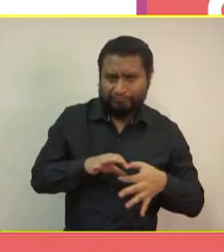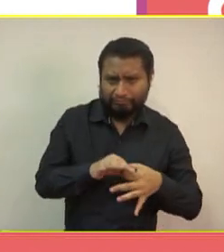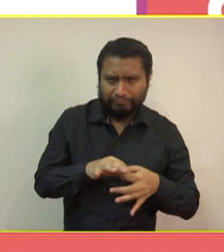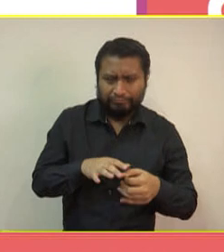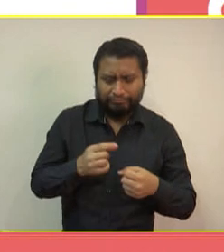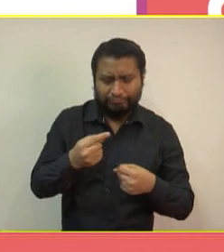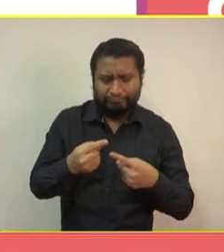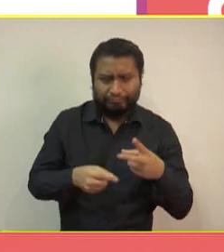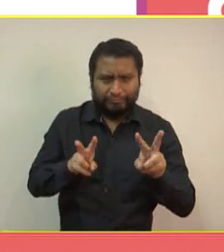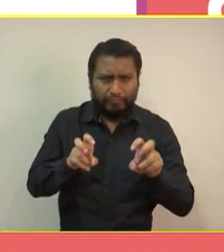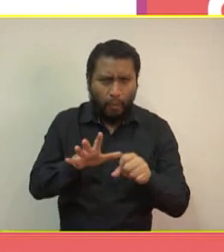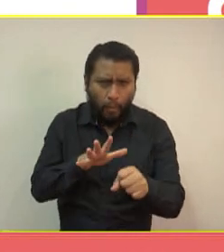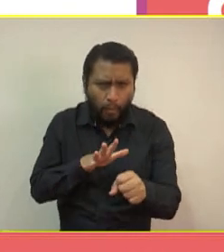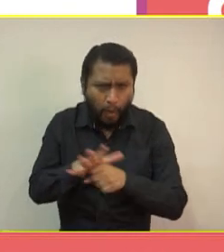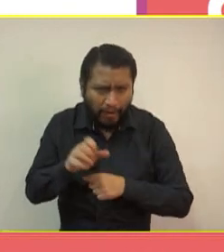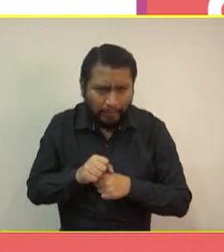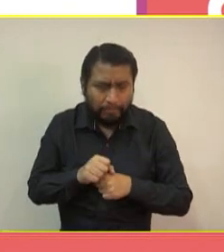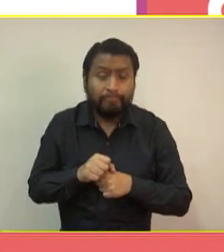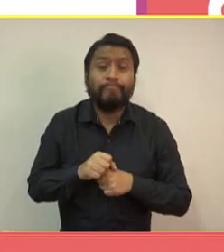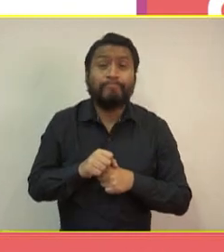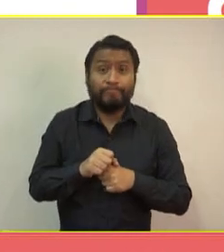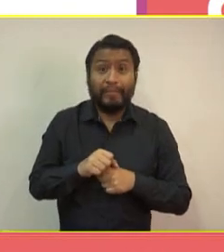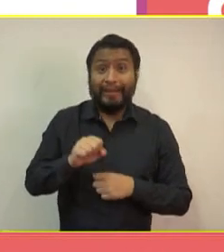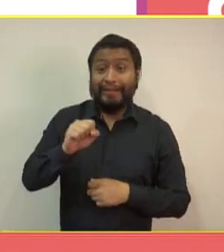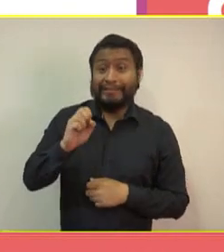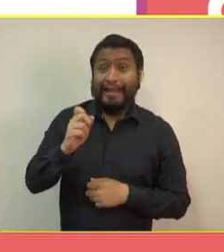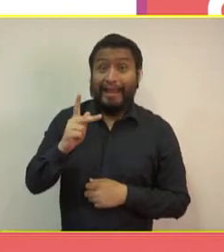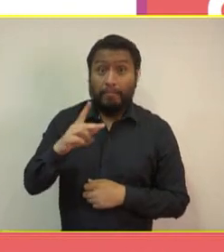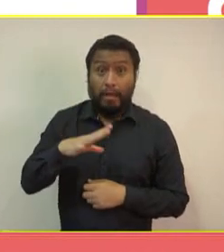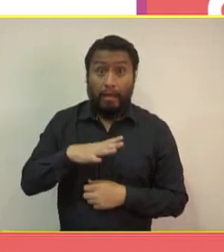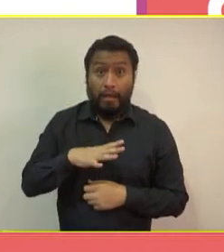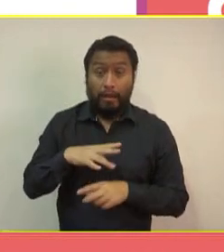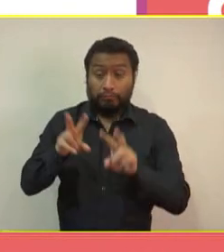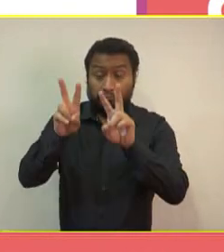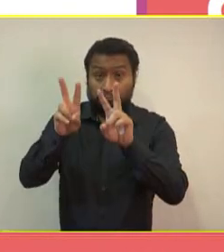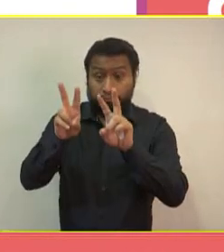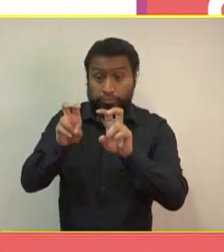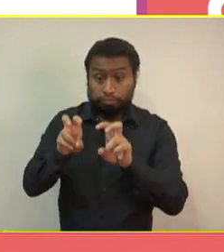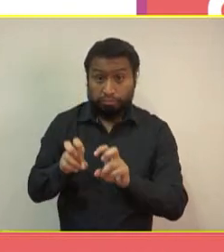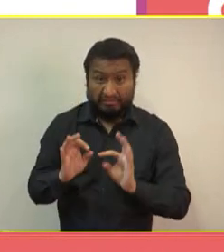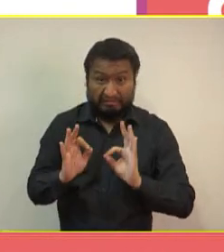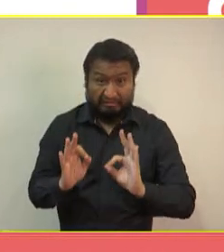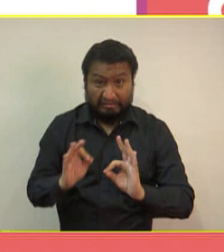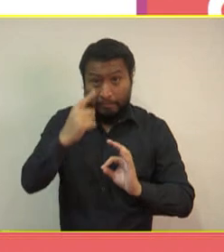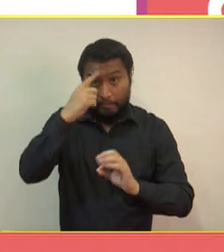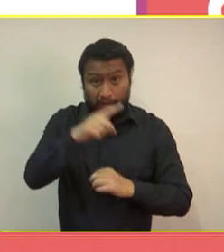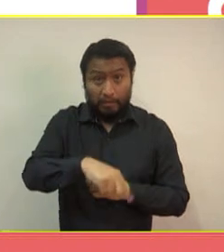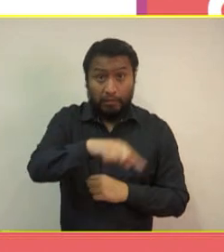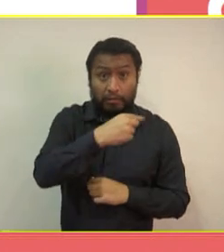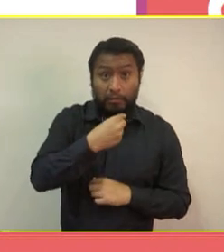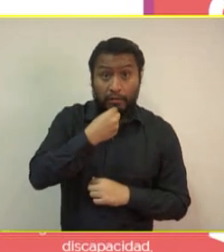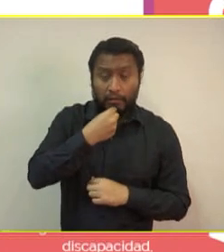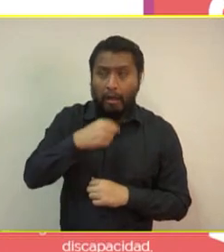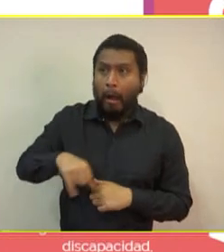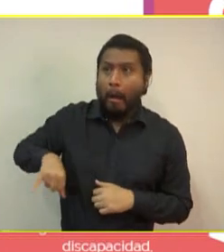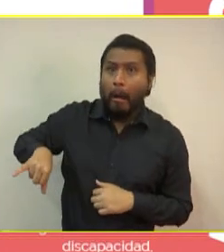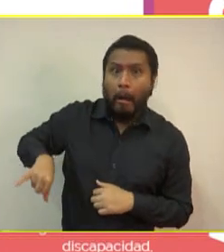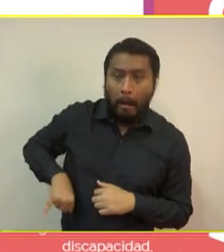un modelo de aprendizaje apto para crear interés en ellos. La